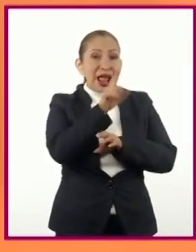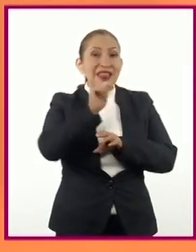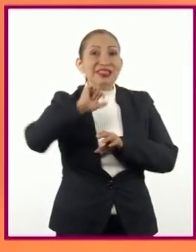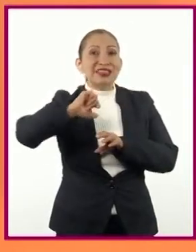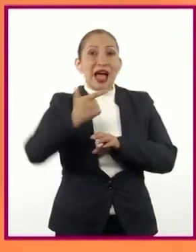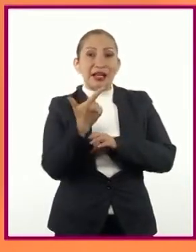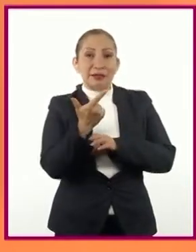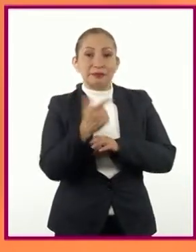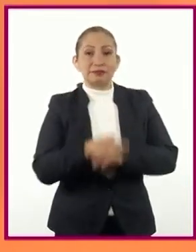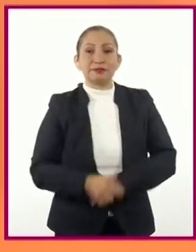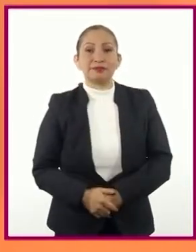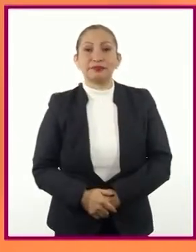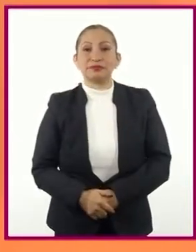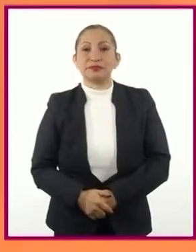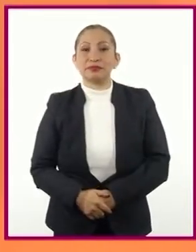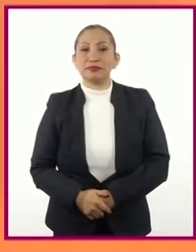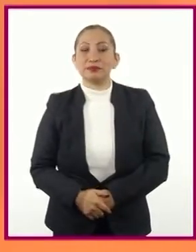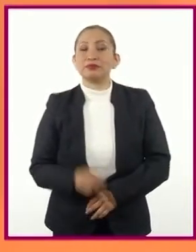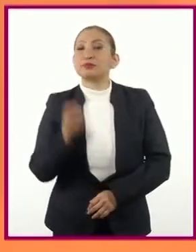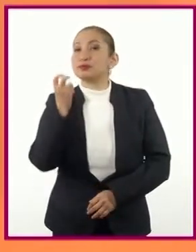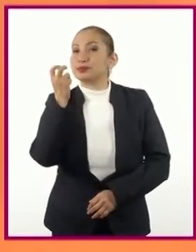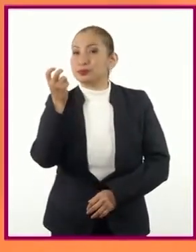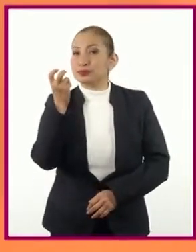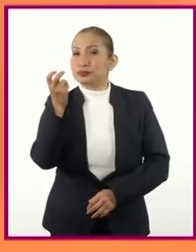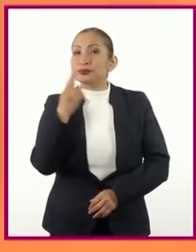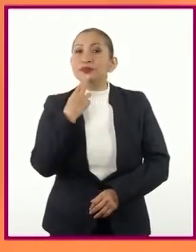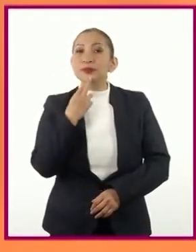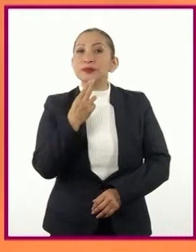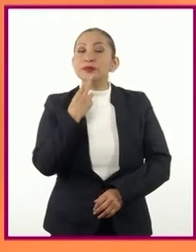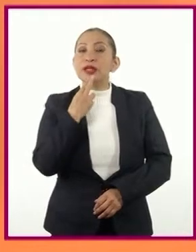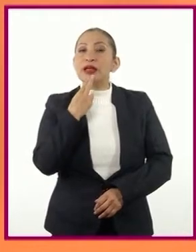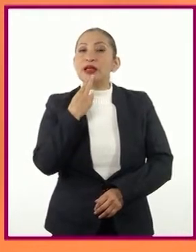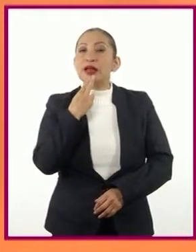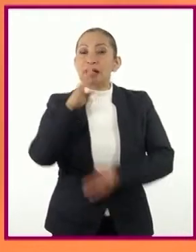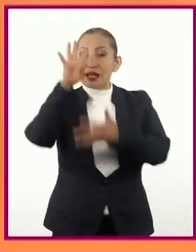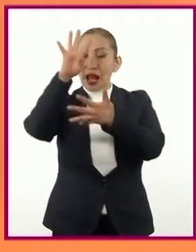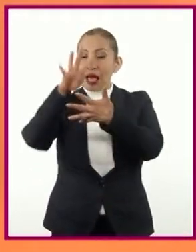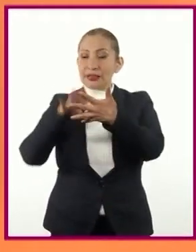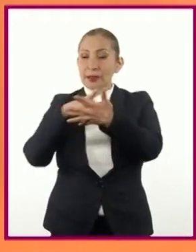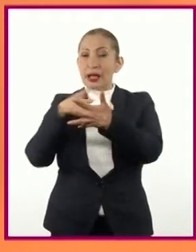tangente. Para ello, se utilizan las tablas